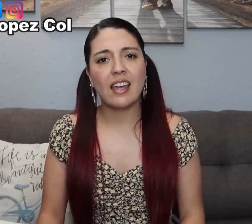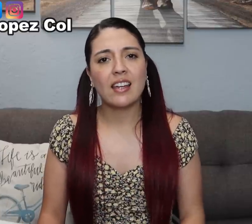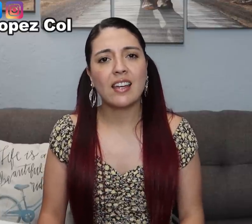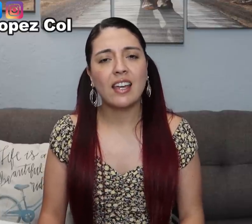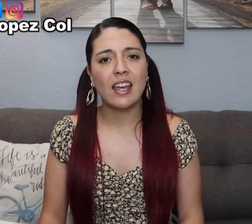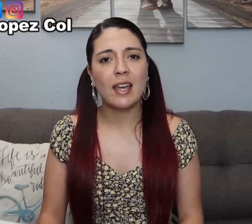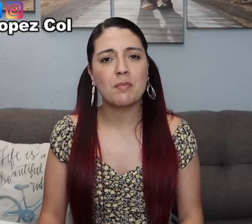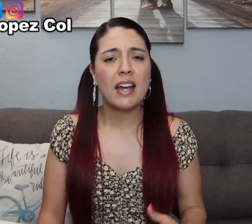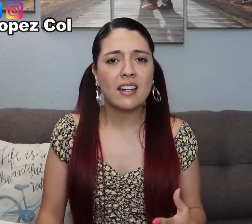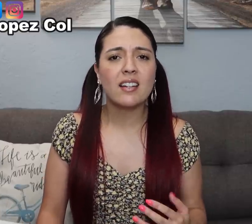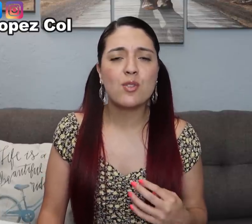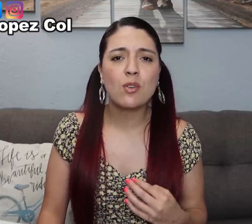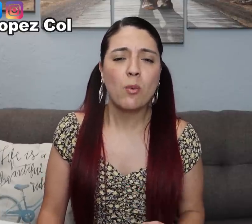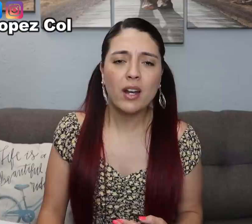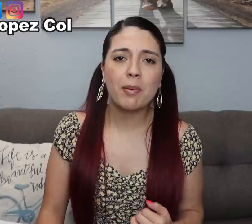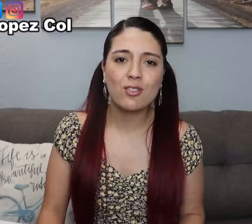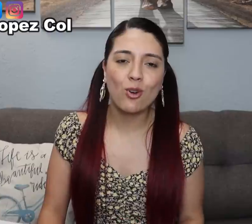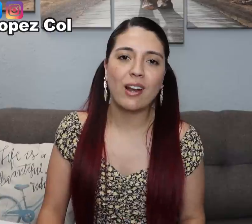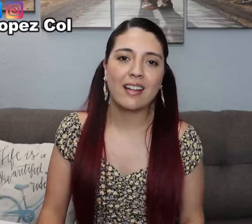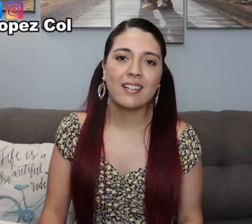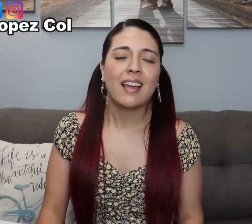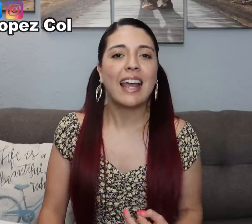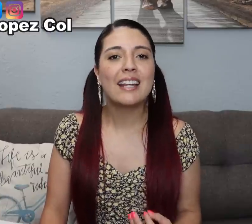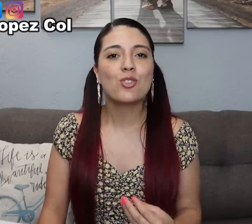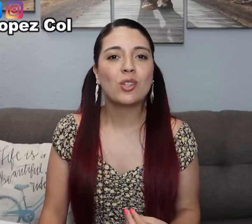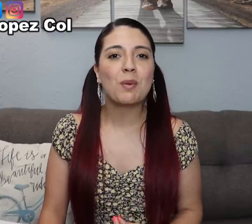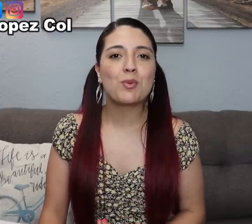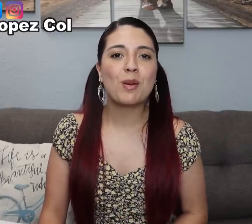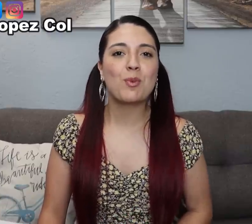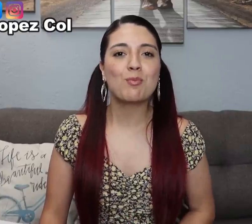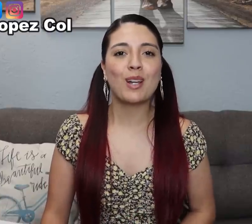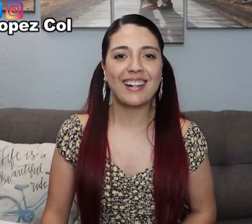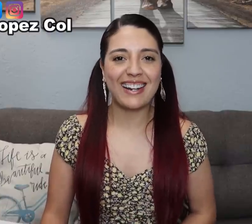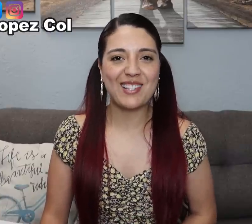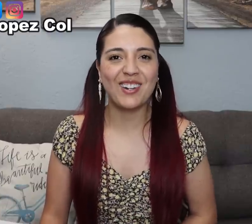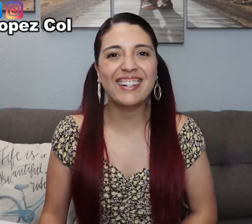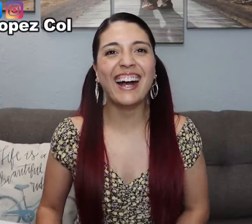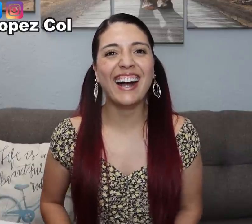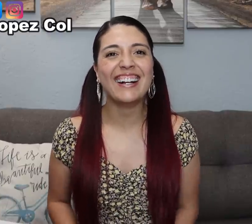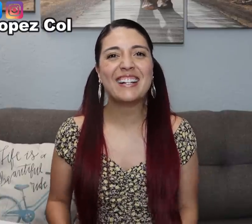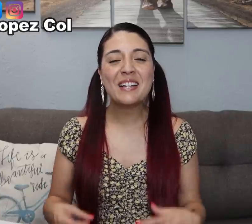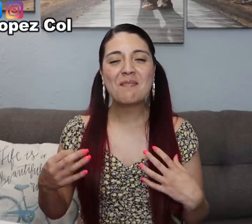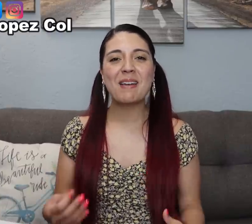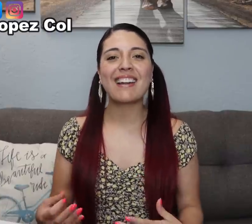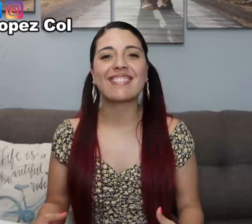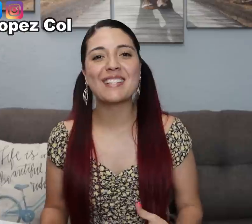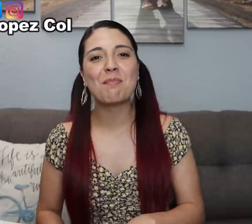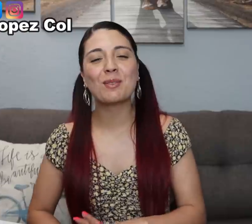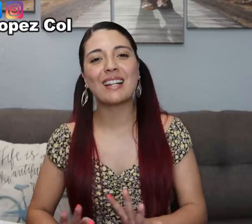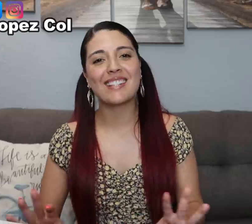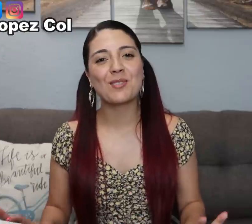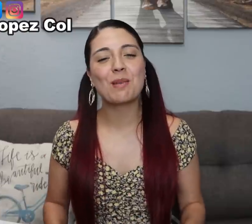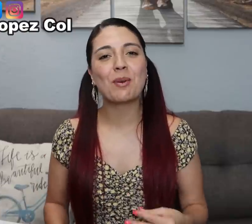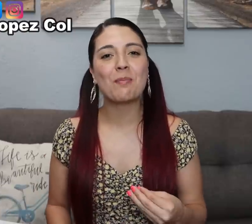que Biden es una buena persona, él y yo tenemos una muy buena relación. Me encanta,